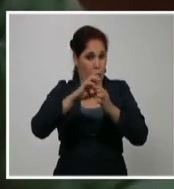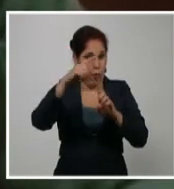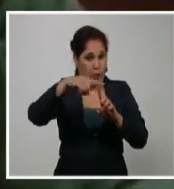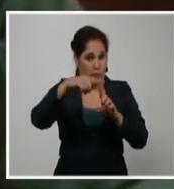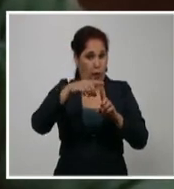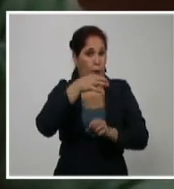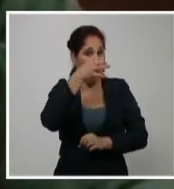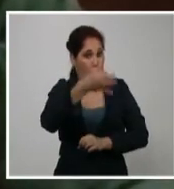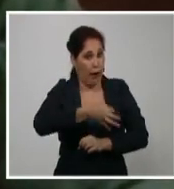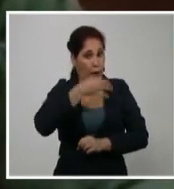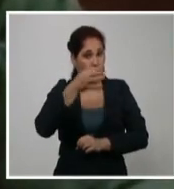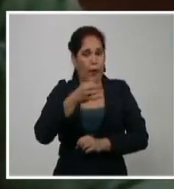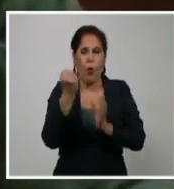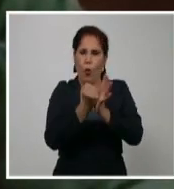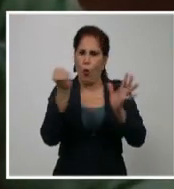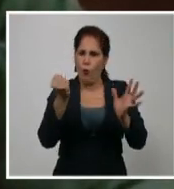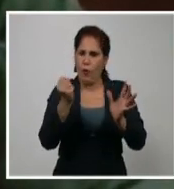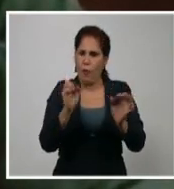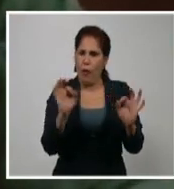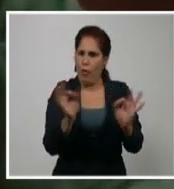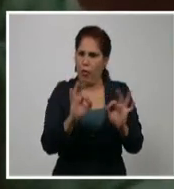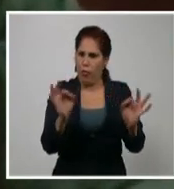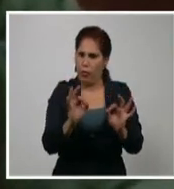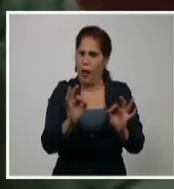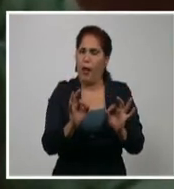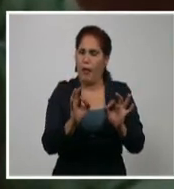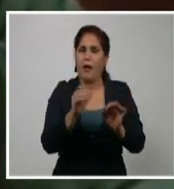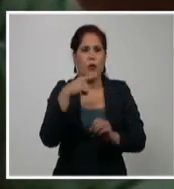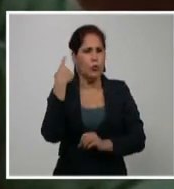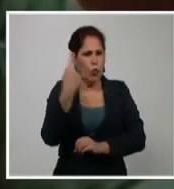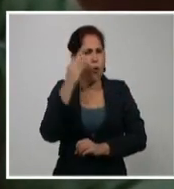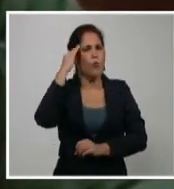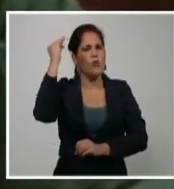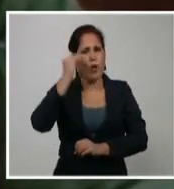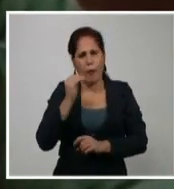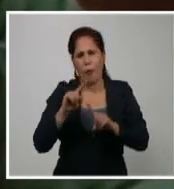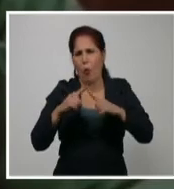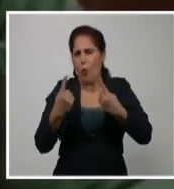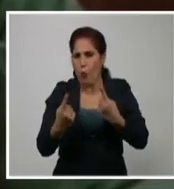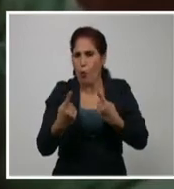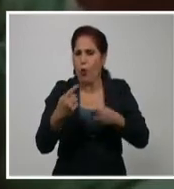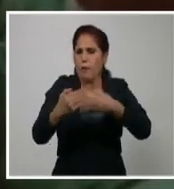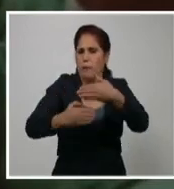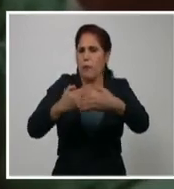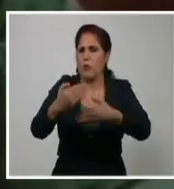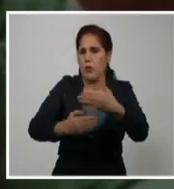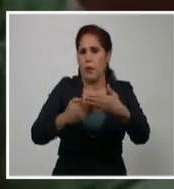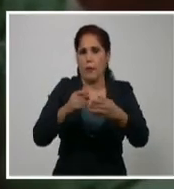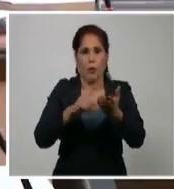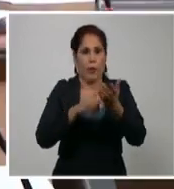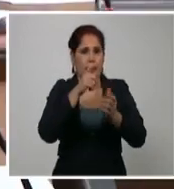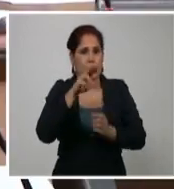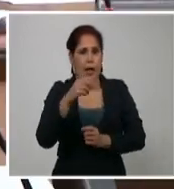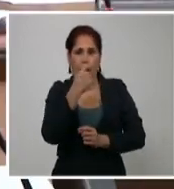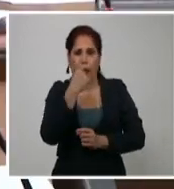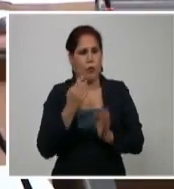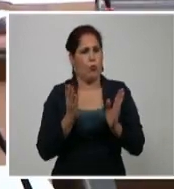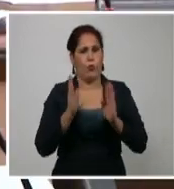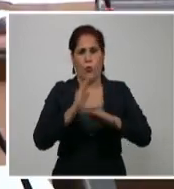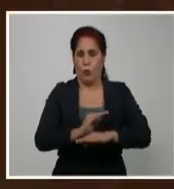Mosquera, no hay confirmados sin fuente de infección precisada ni atrasos en el procesamiento de los PCR. También